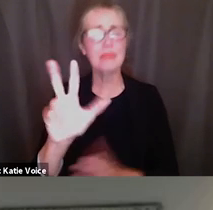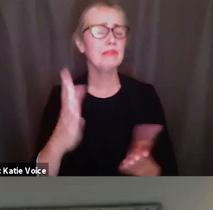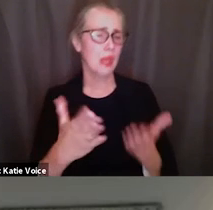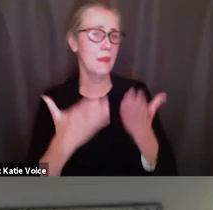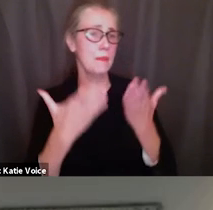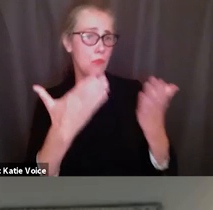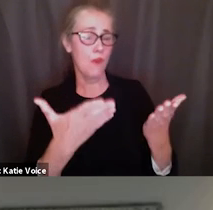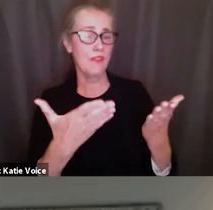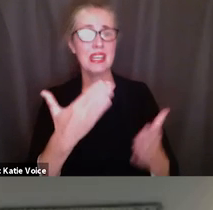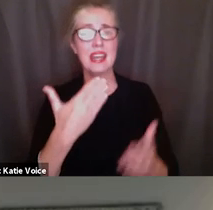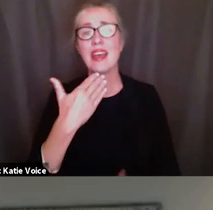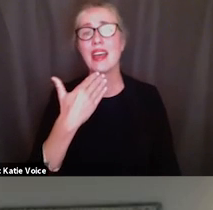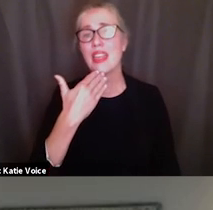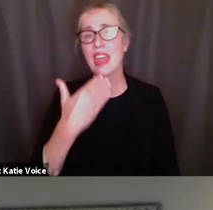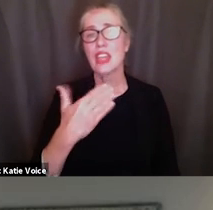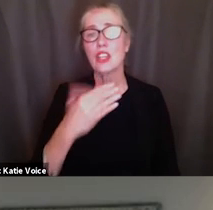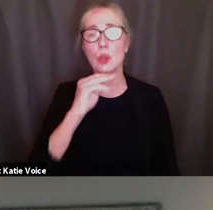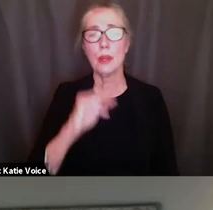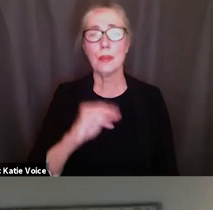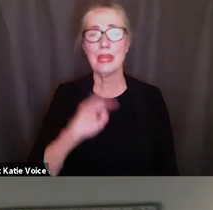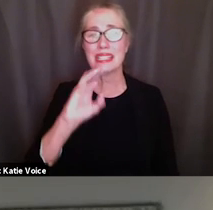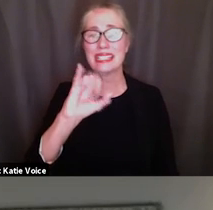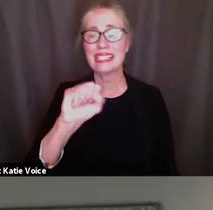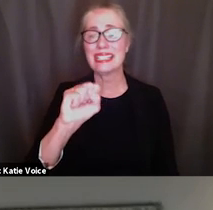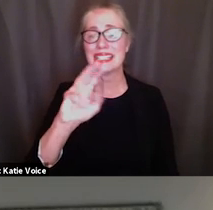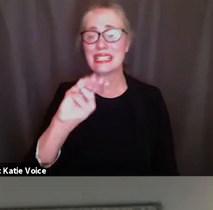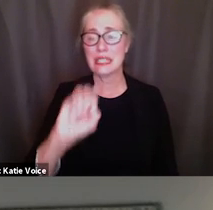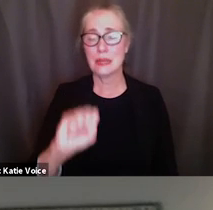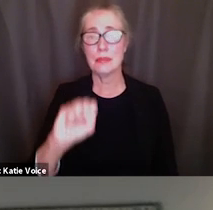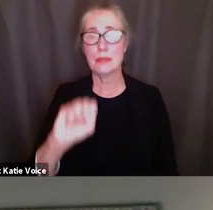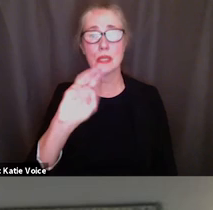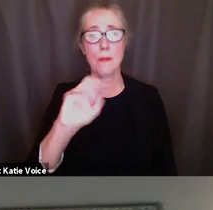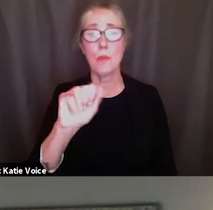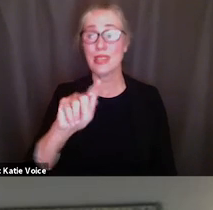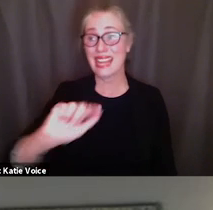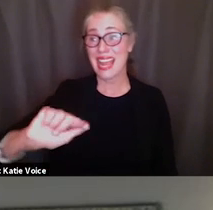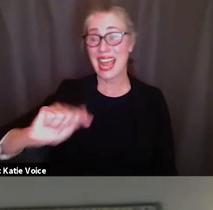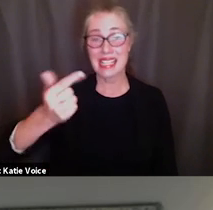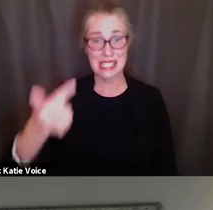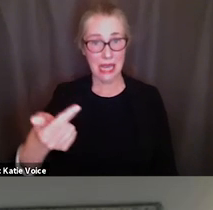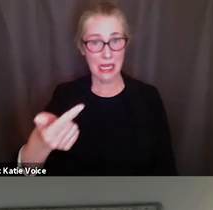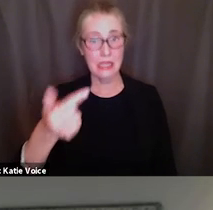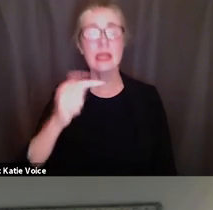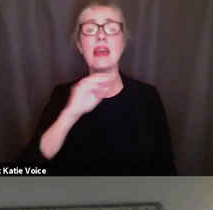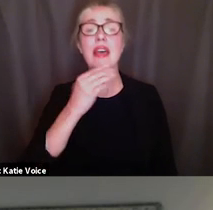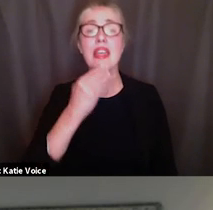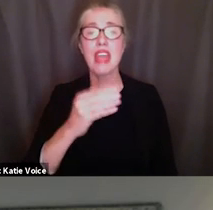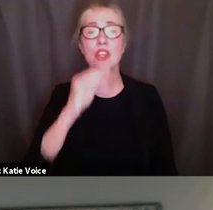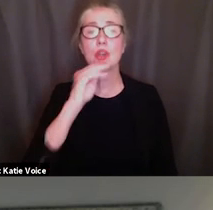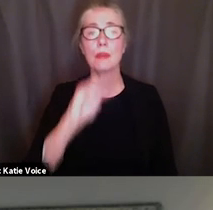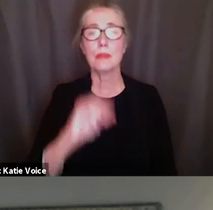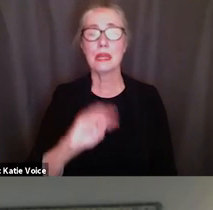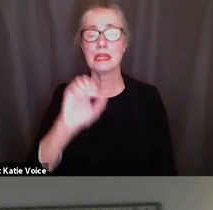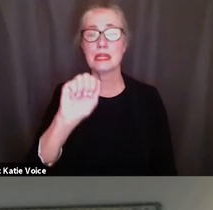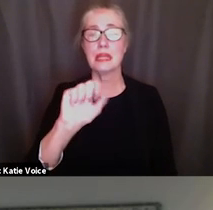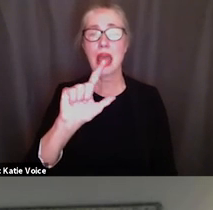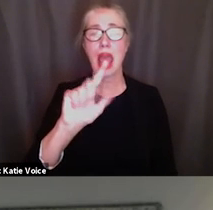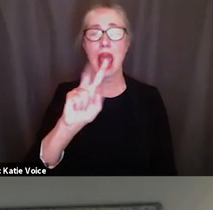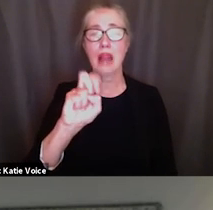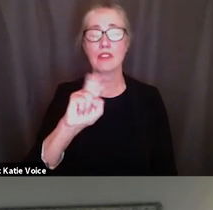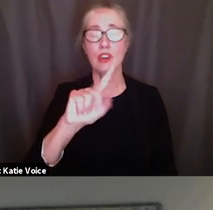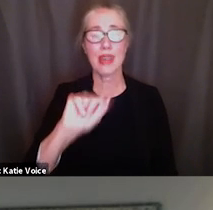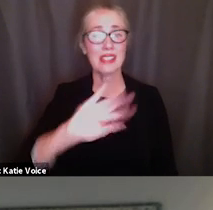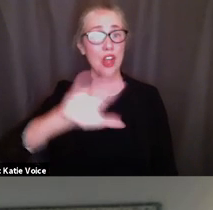Presento la moción. Gracias, señor Sims-Motson. ¿Alguien la secunda? Señora Álvarez, gracias por secundarla. Todo el mundo a favor, por